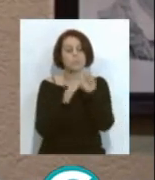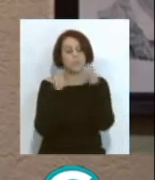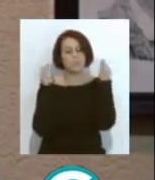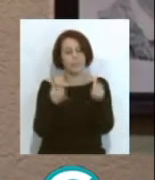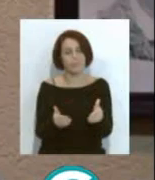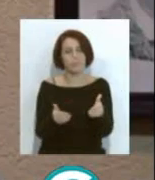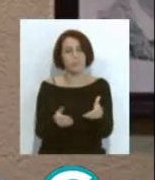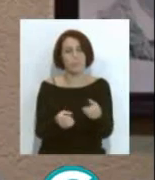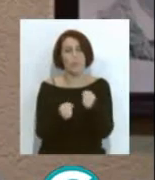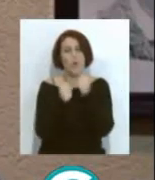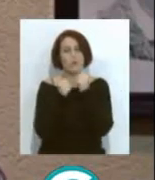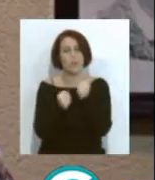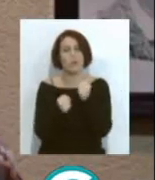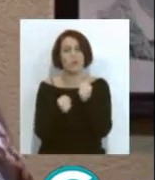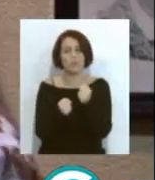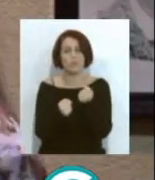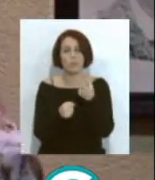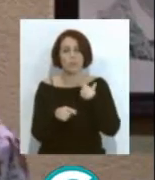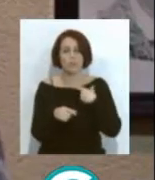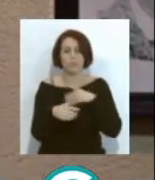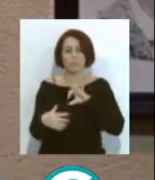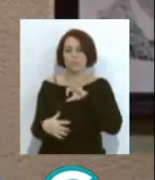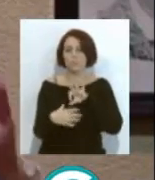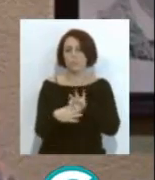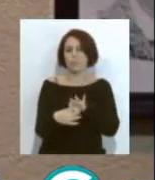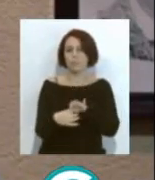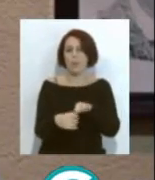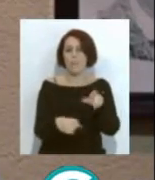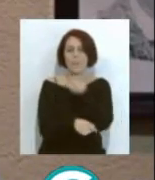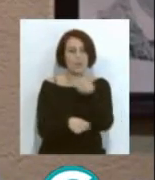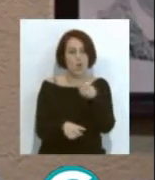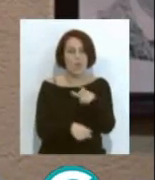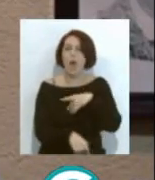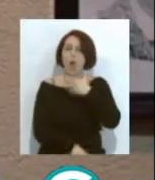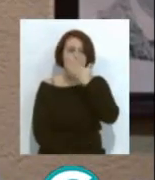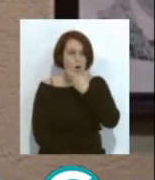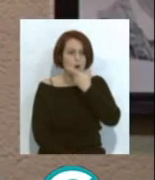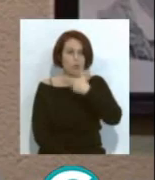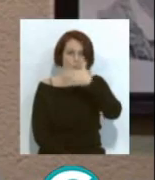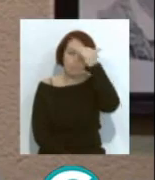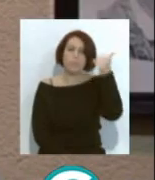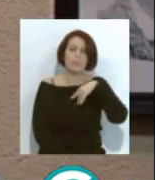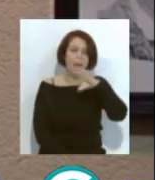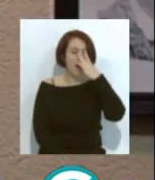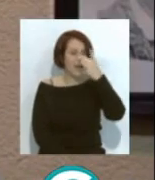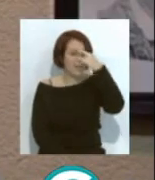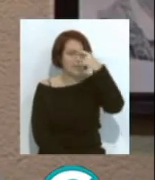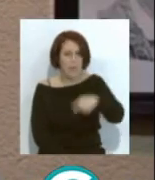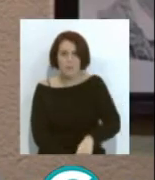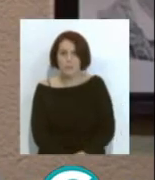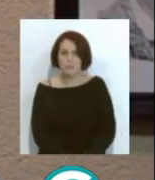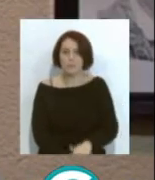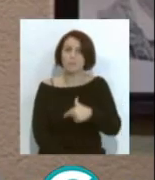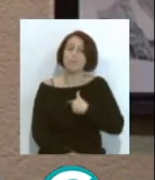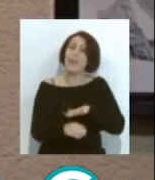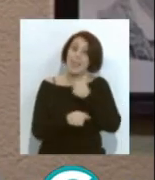en esas estamos, fortaleciendo los lazos con los que conocen de verdad y los que saben del carnaval, para, como